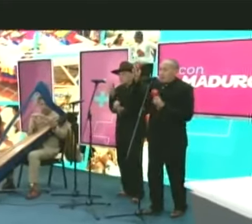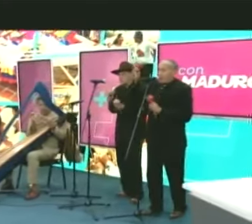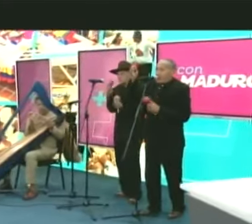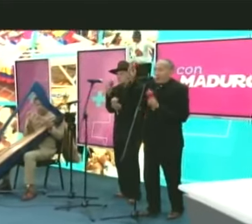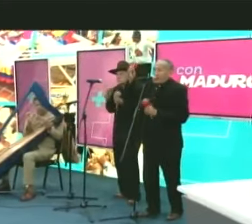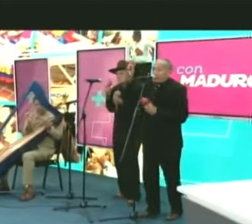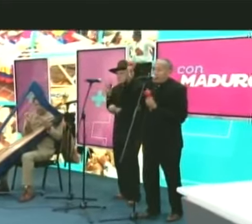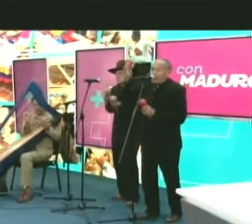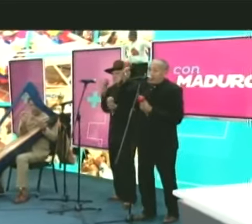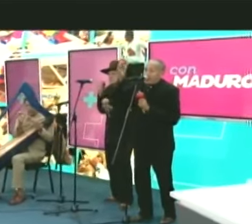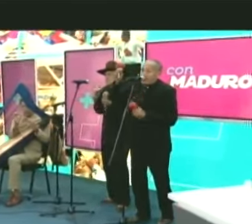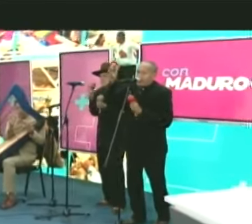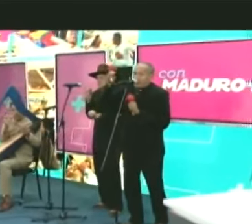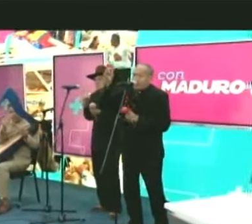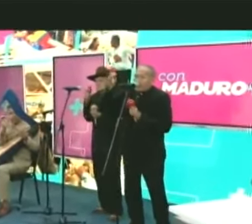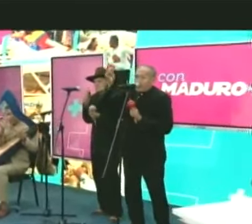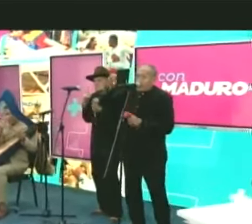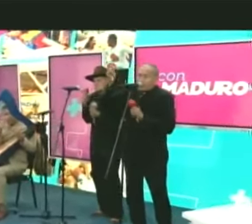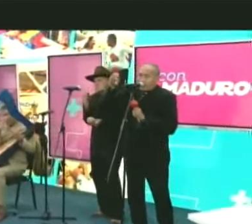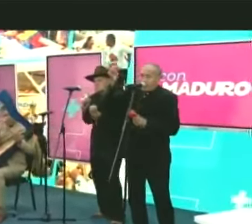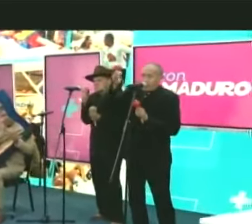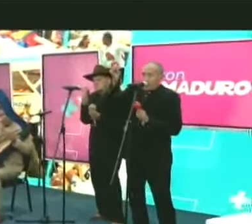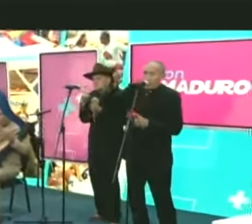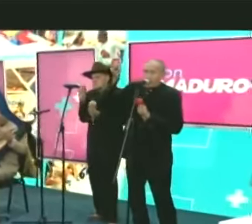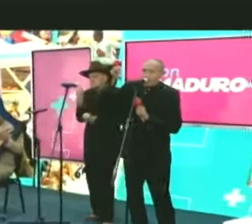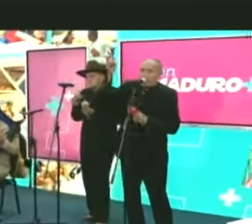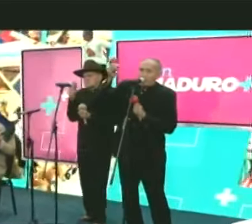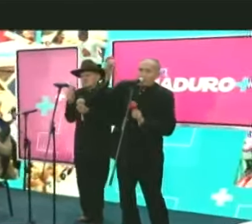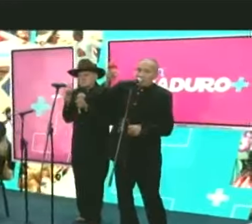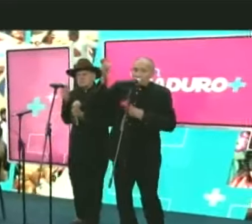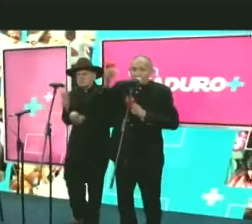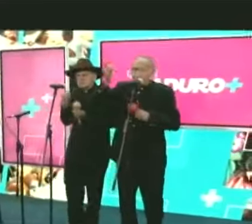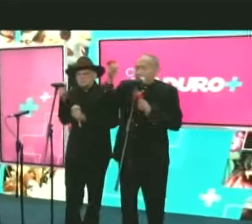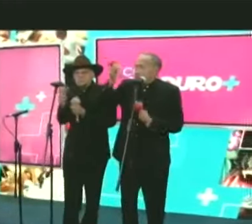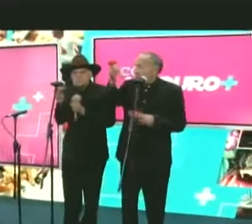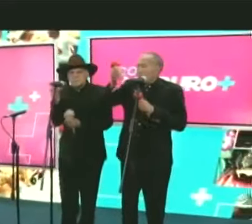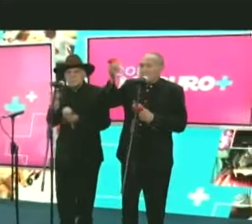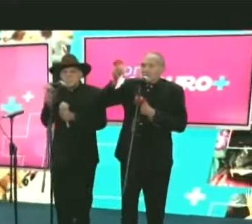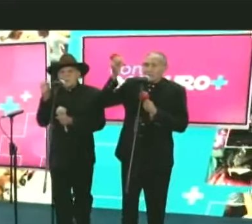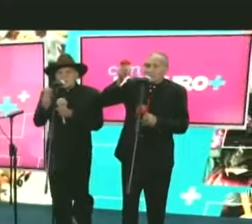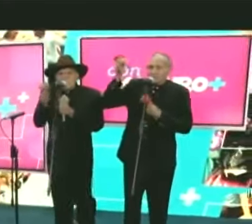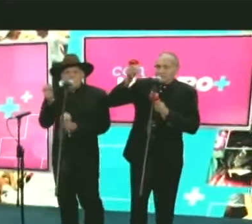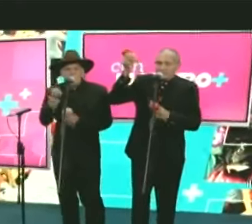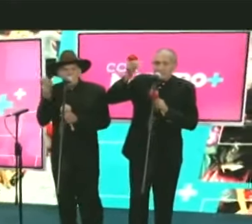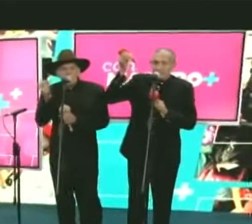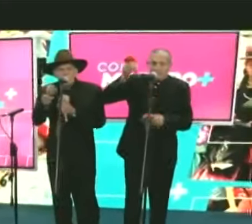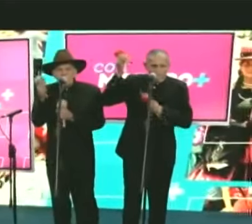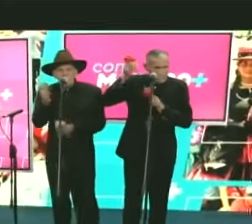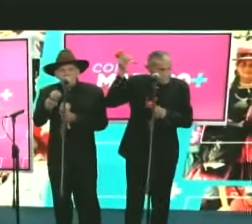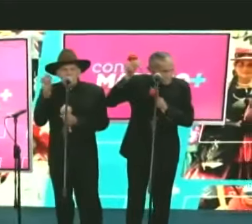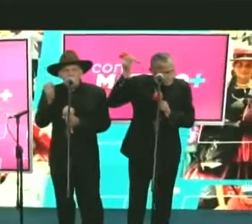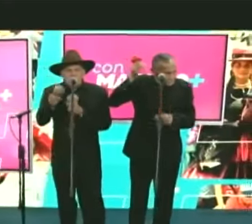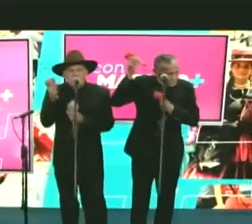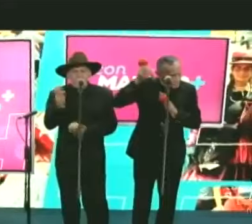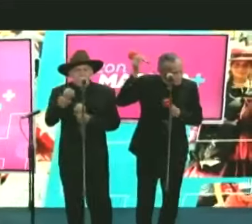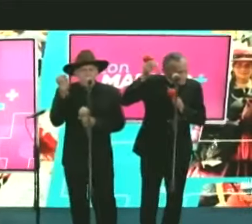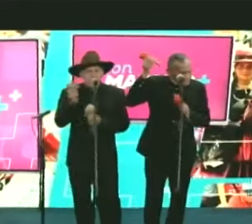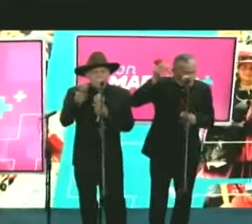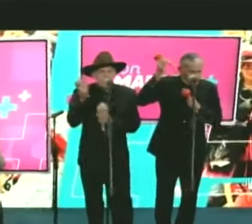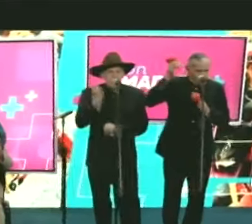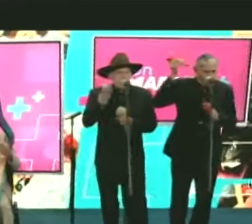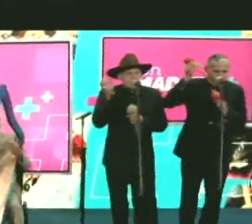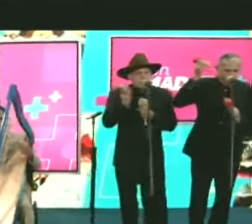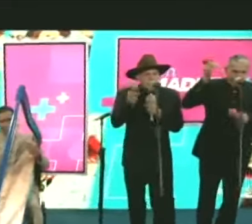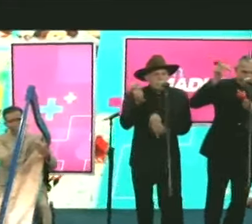quebrada. A la quebrada, y está bailando, que amara, como no voy a cantar. Nos vamos a despedir, nos